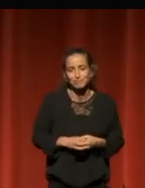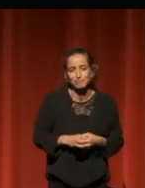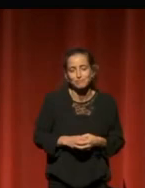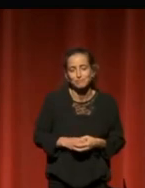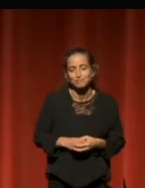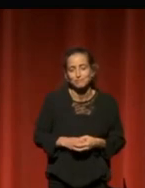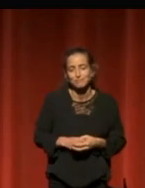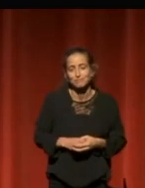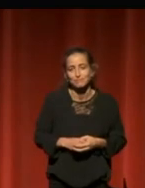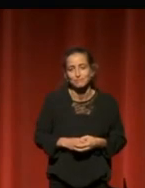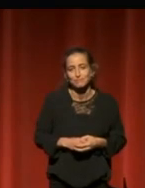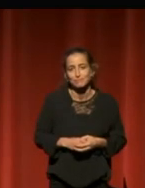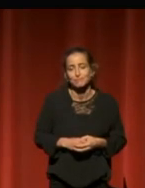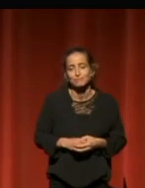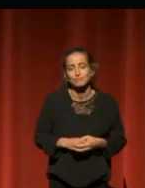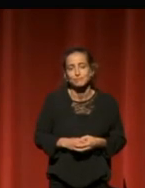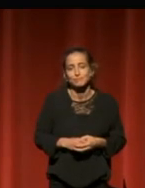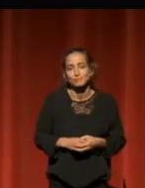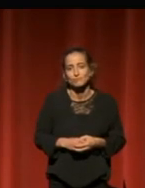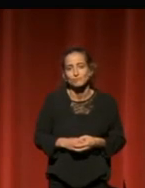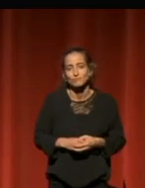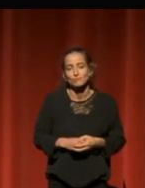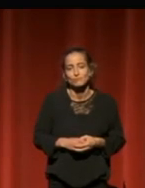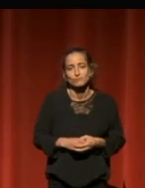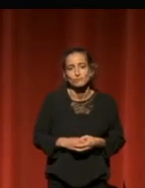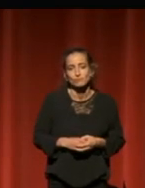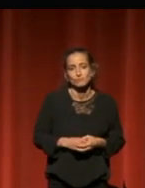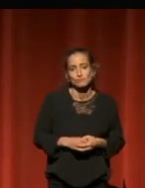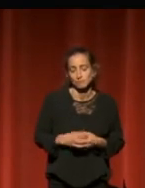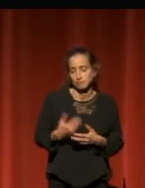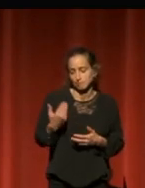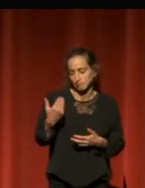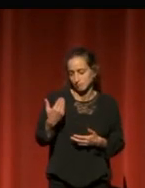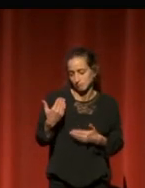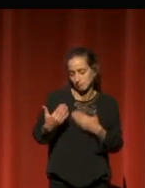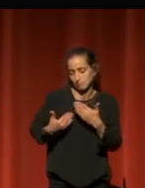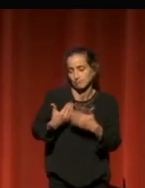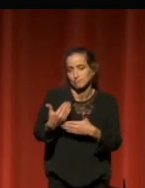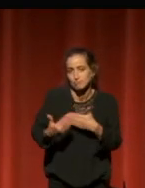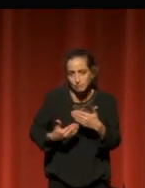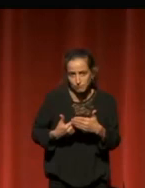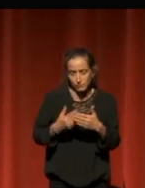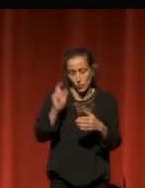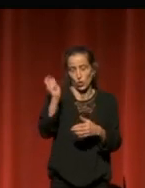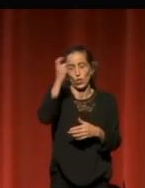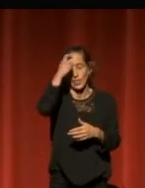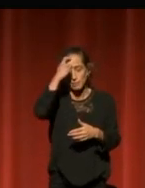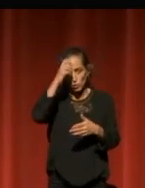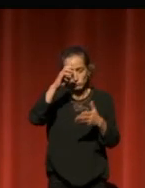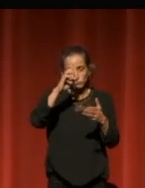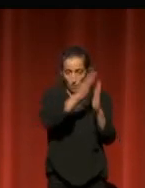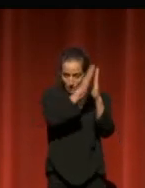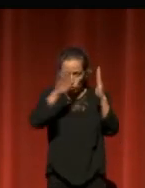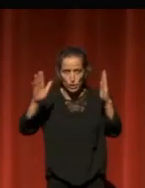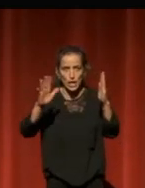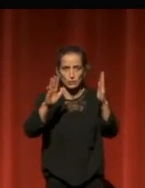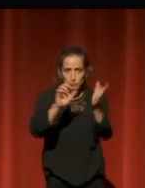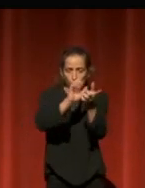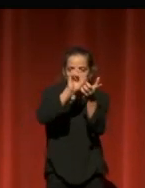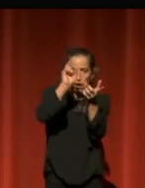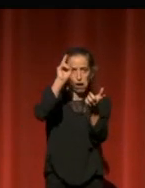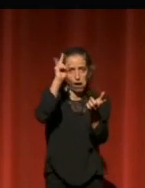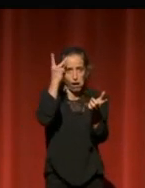Como bien, aparte de estos cambios que está habiendo en la concepción bibliotecaria, creo que también nos enfrentamos